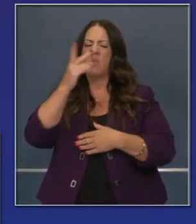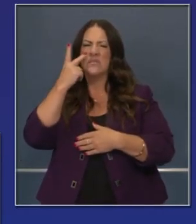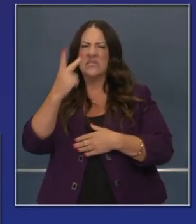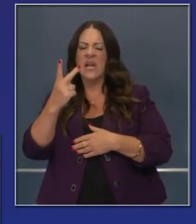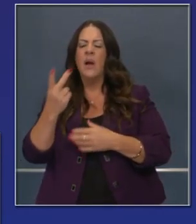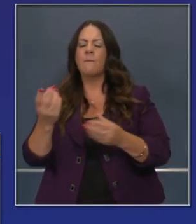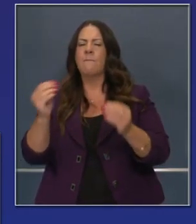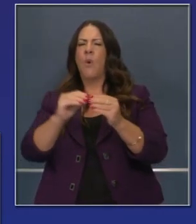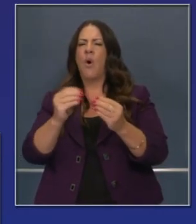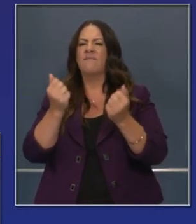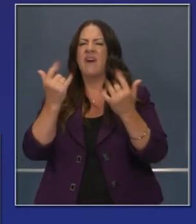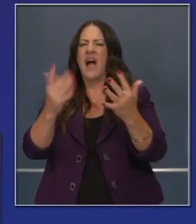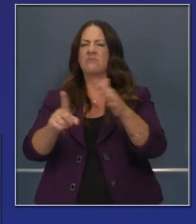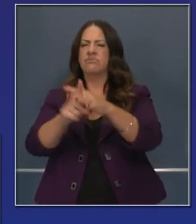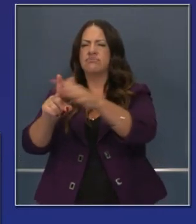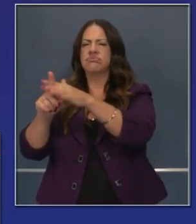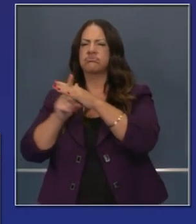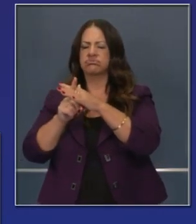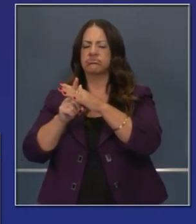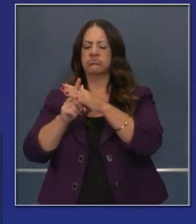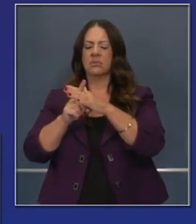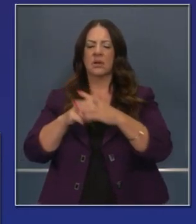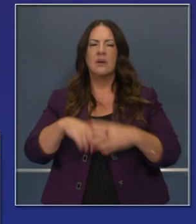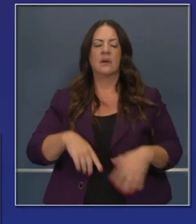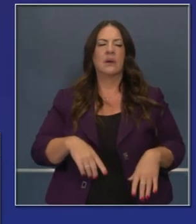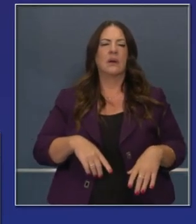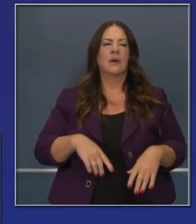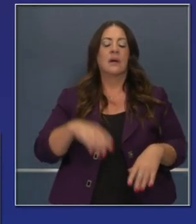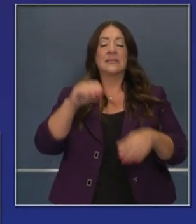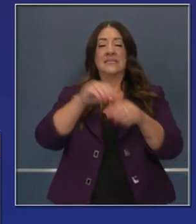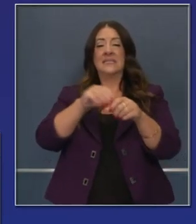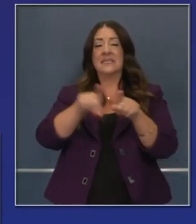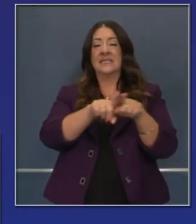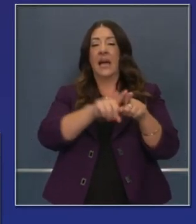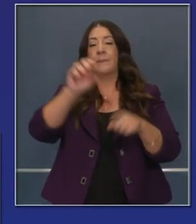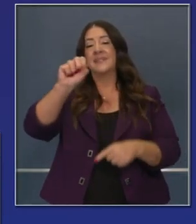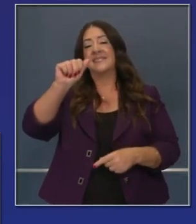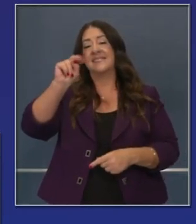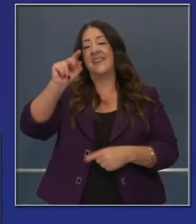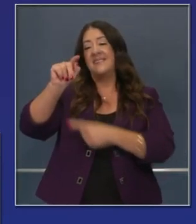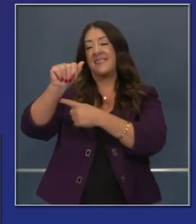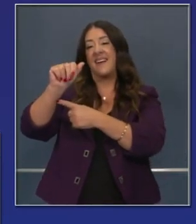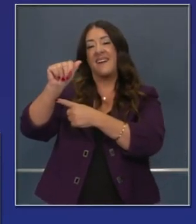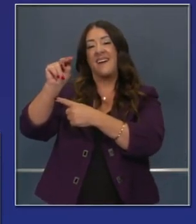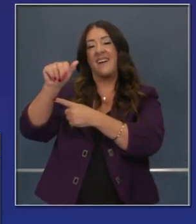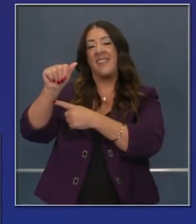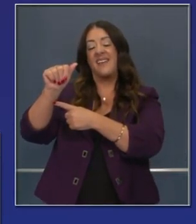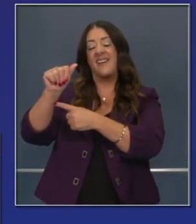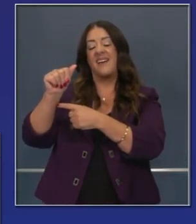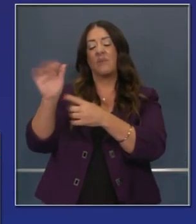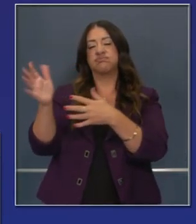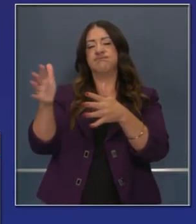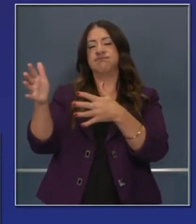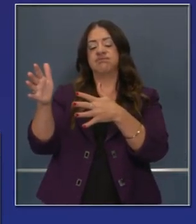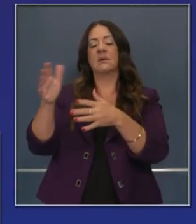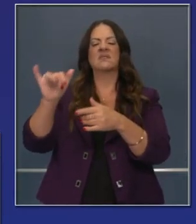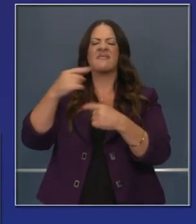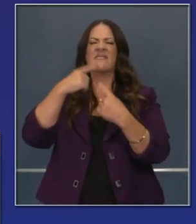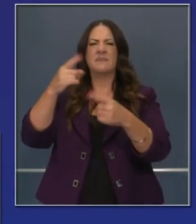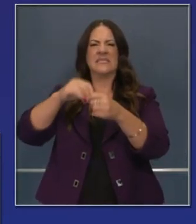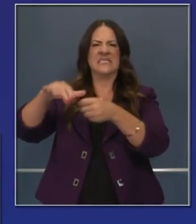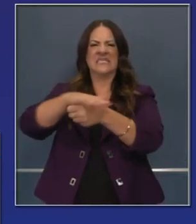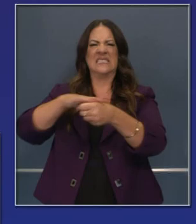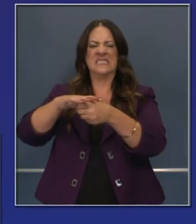seca. En esta temporada del año es cuando vemos los vientos de Santa Ana en el sur de California. Veremos más actividad de esa esta noche,